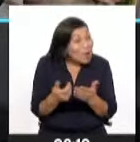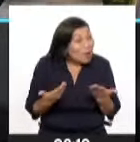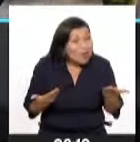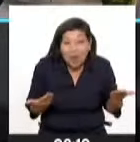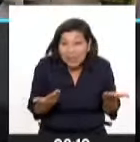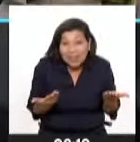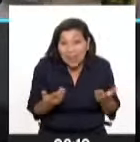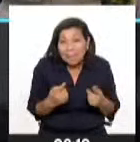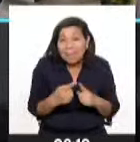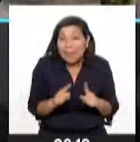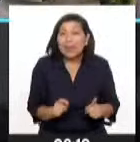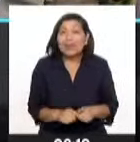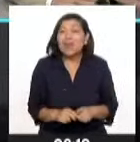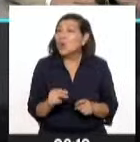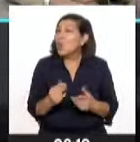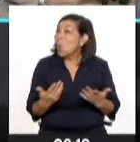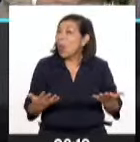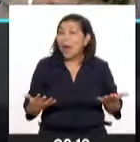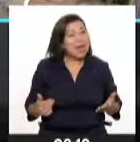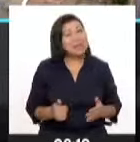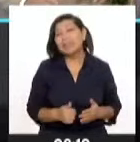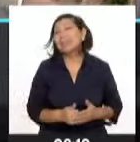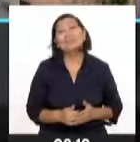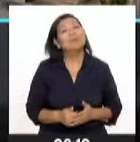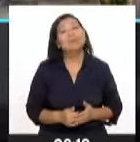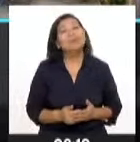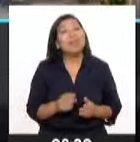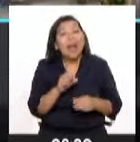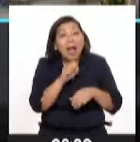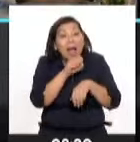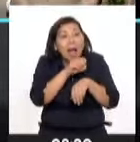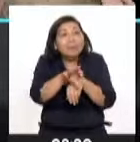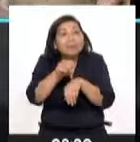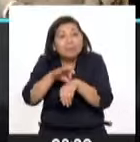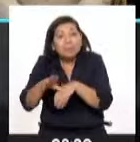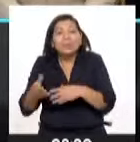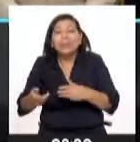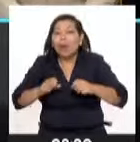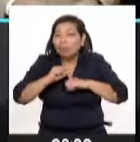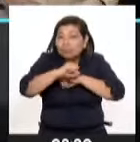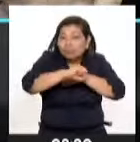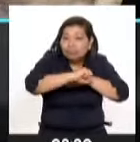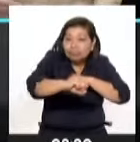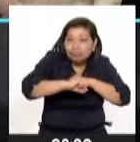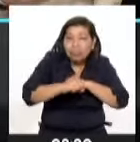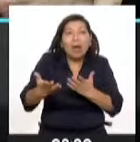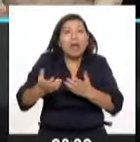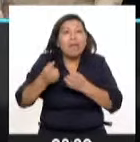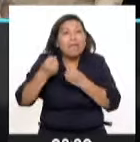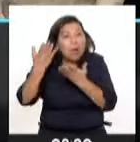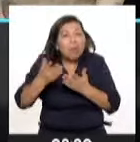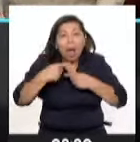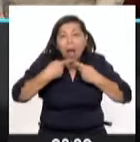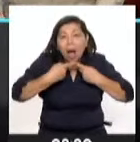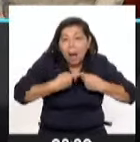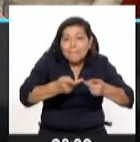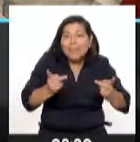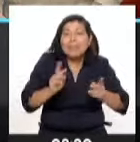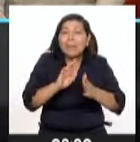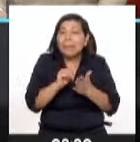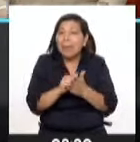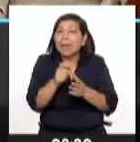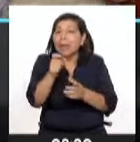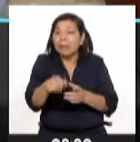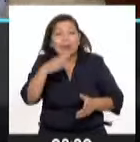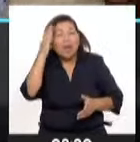y también no ha habido una campaña agresiva de información, de difusión, para que la